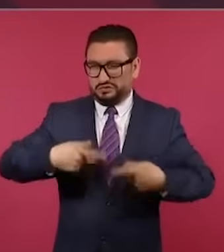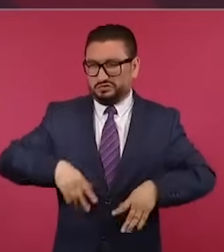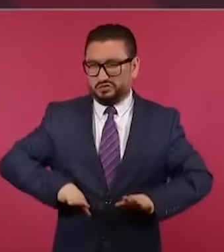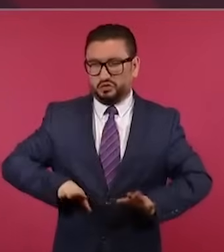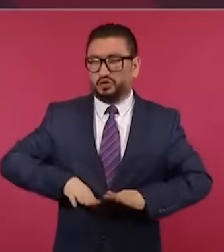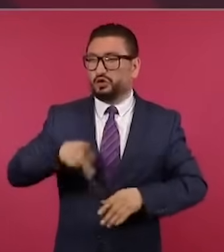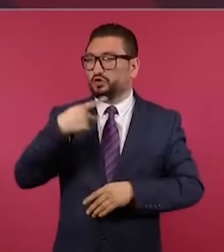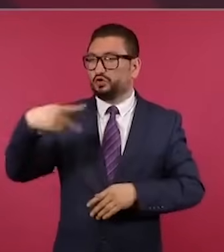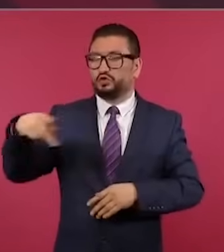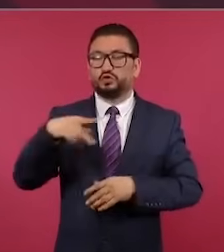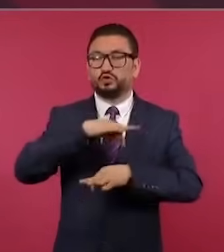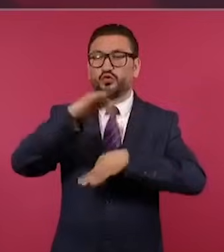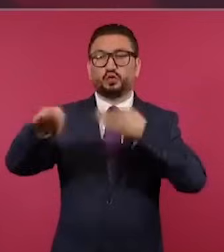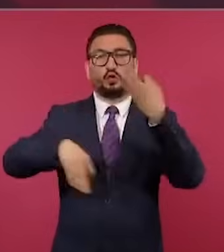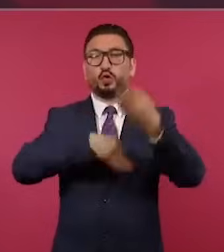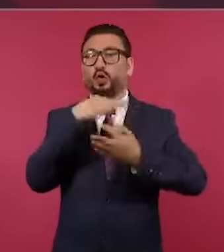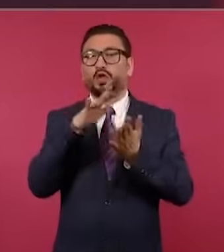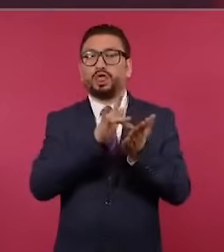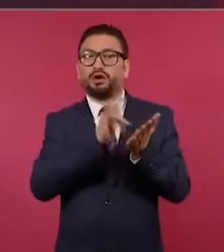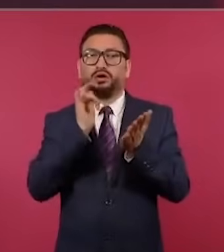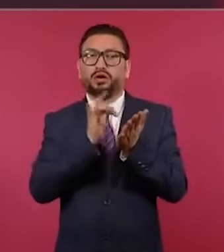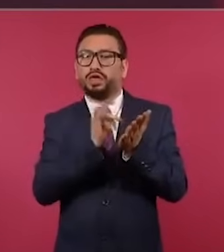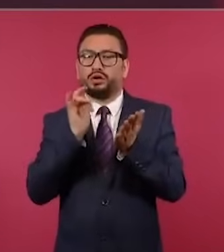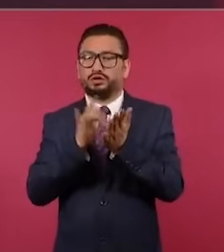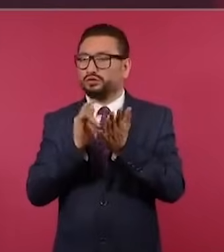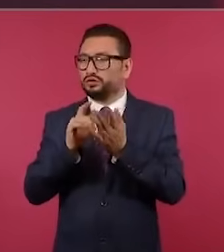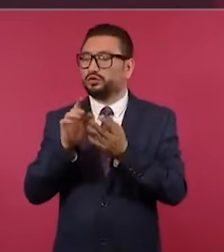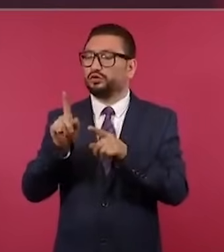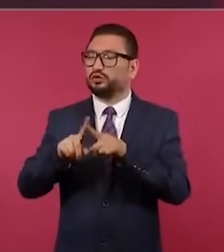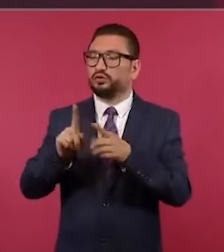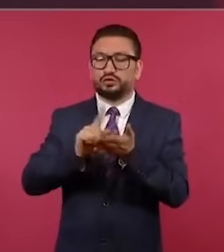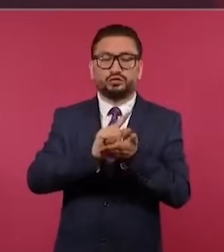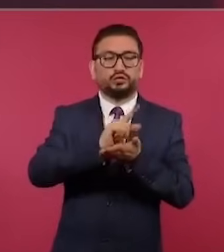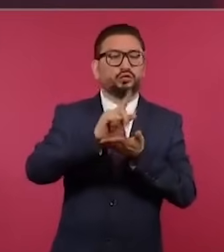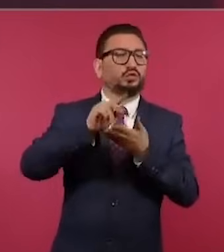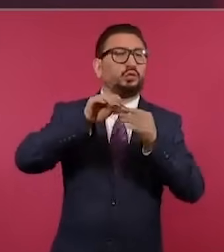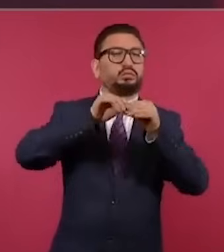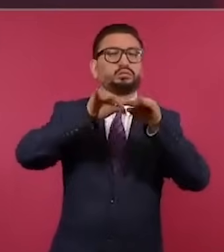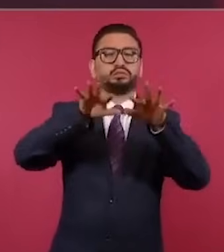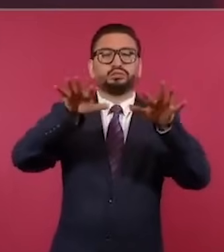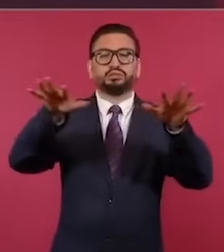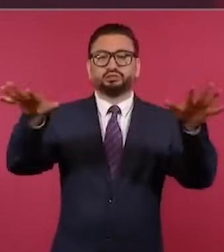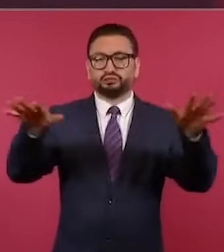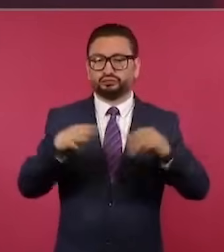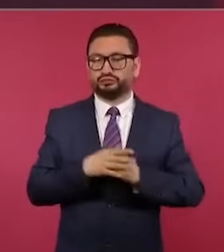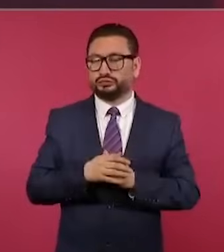todos sacando mensajes en Twitter diciendo: